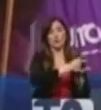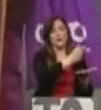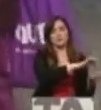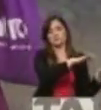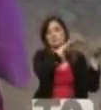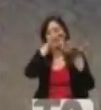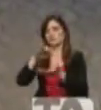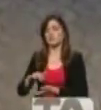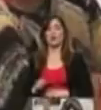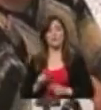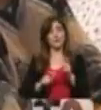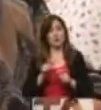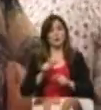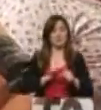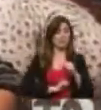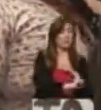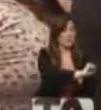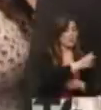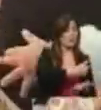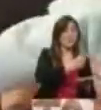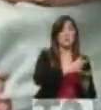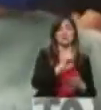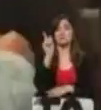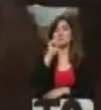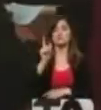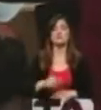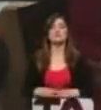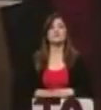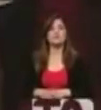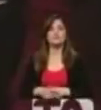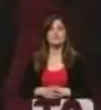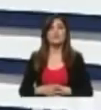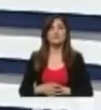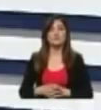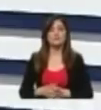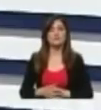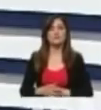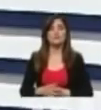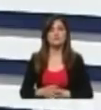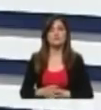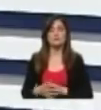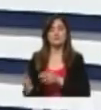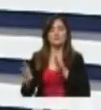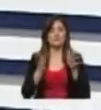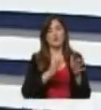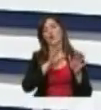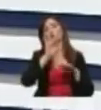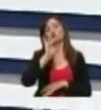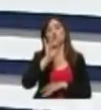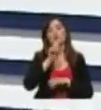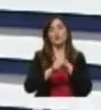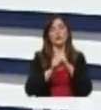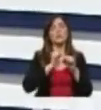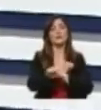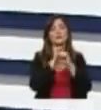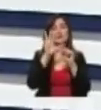pacientes no tendrán que retirarlos en Guamaní. Johanna Cañizares, 24 horas. 8 de la mañana con 5 minutos, moradores